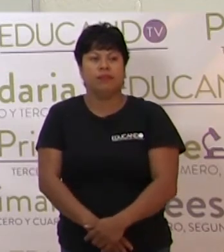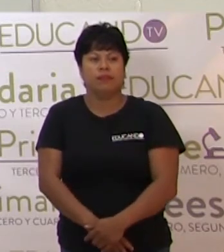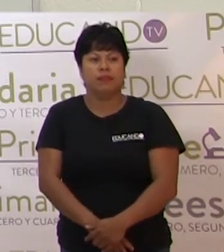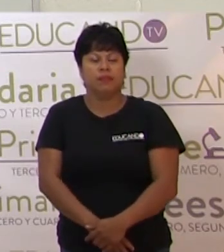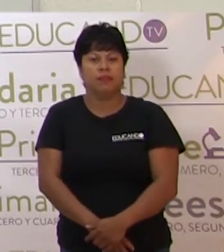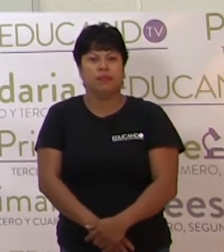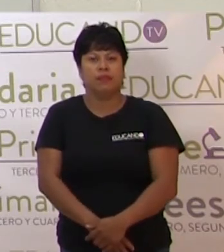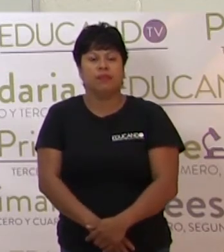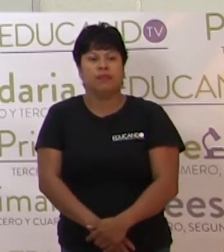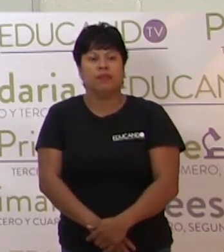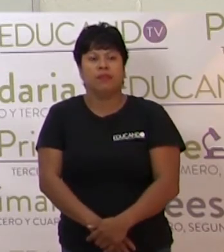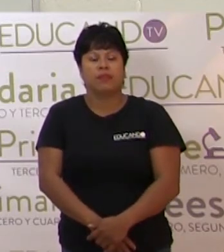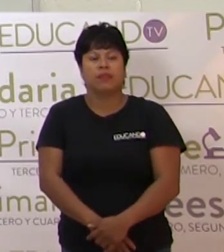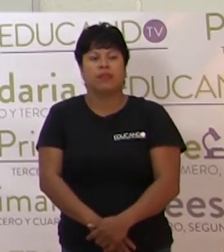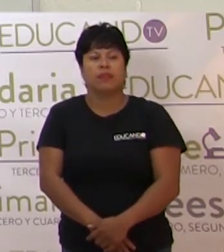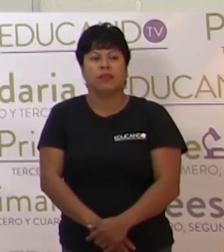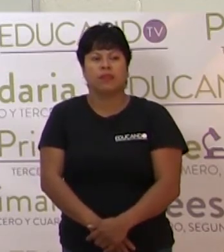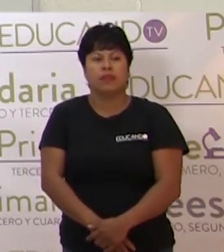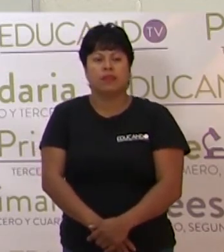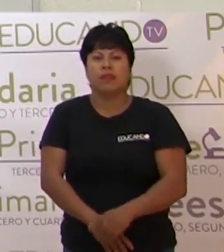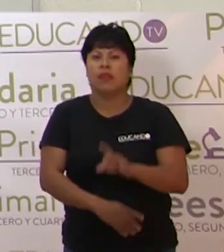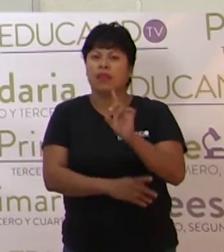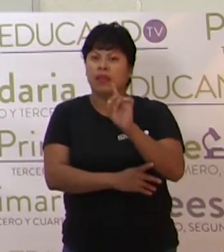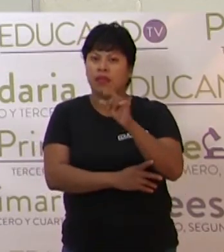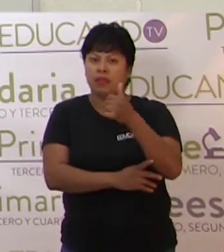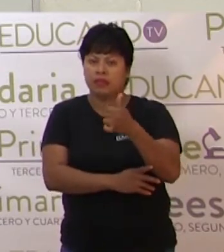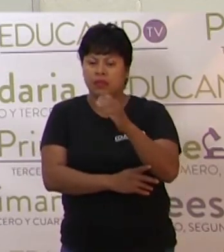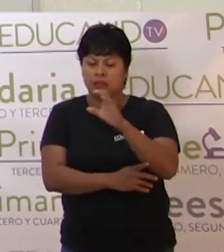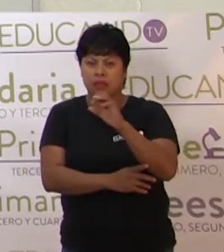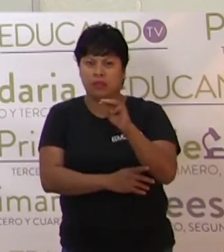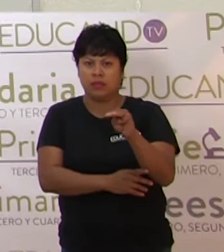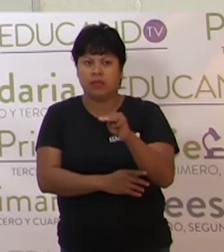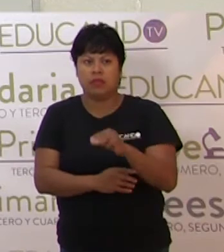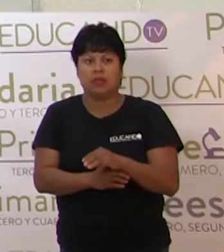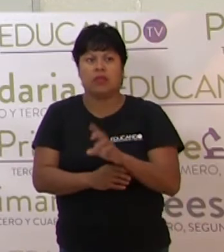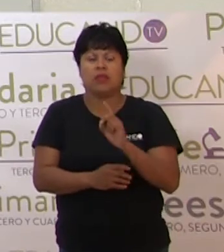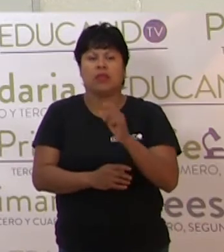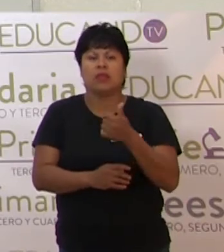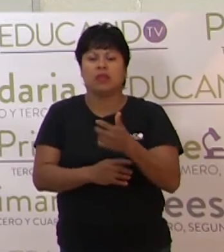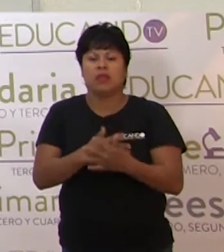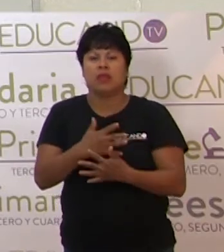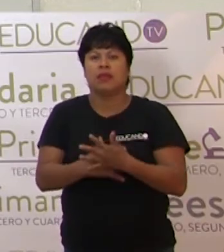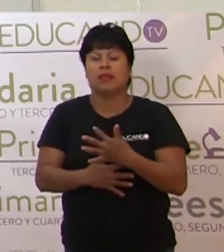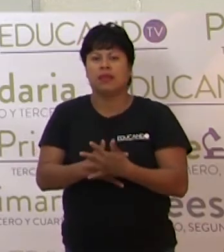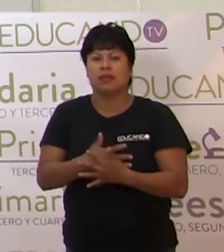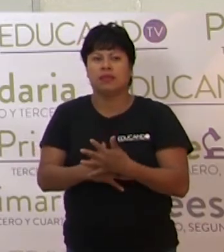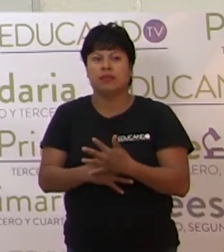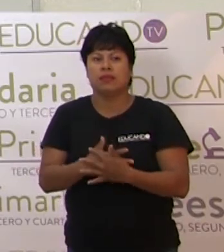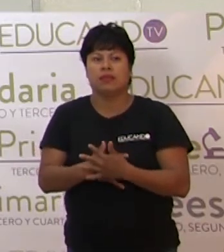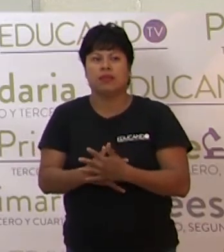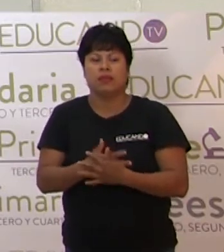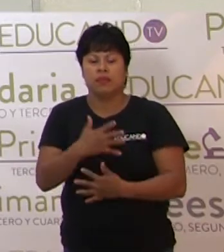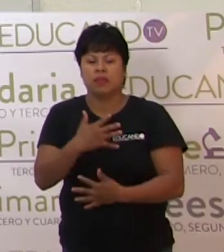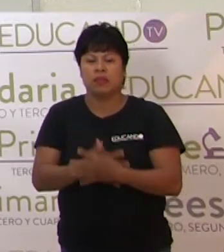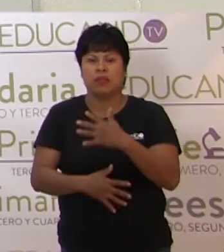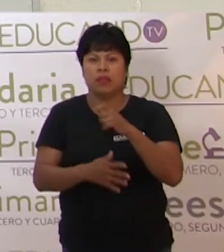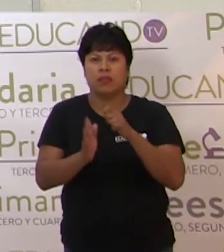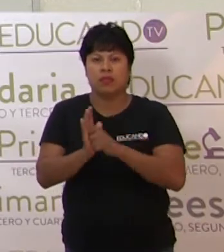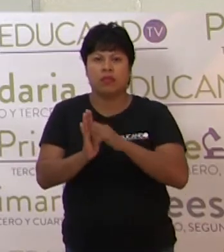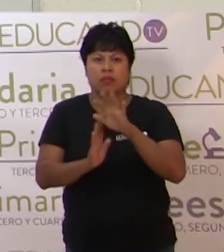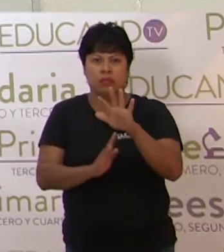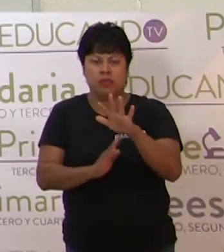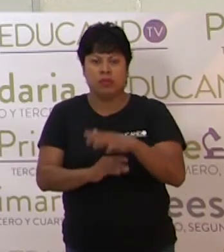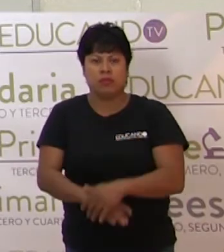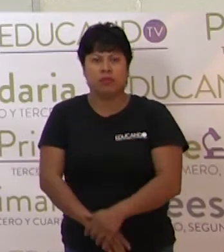que tenemos 36 centímetros cuentas la mitad de 36 15 15 puntos 5